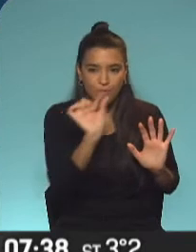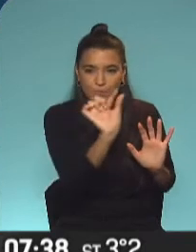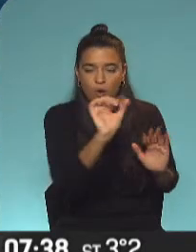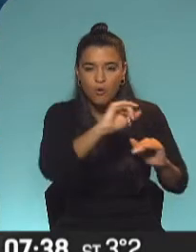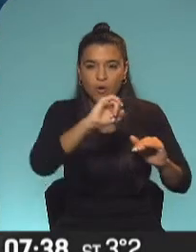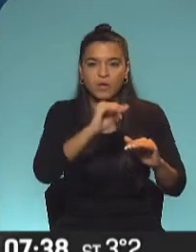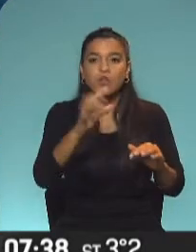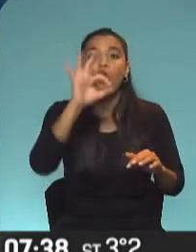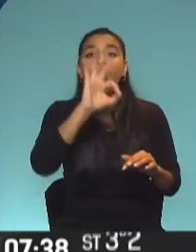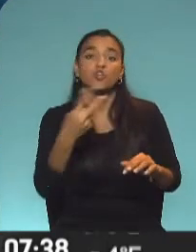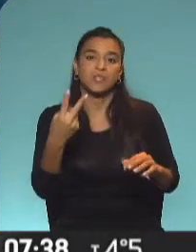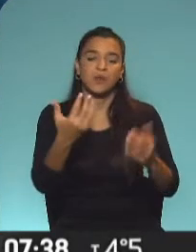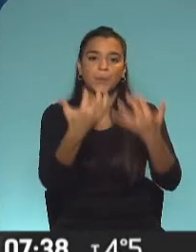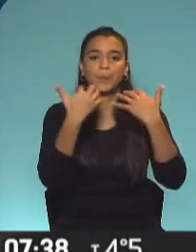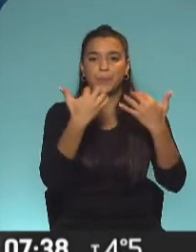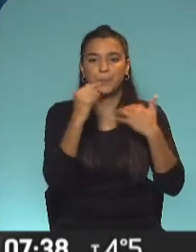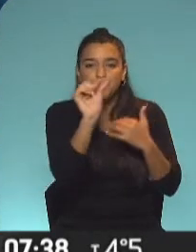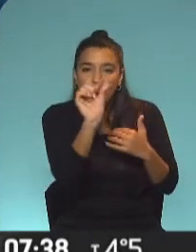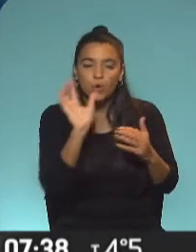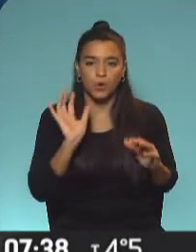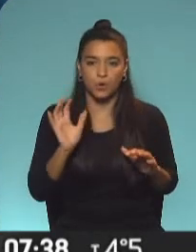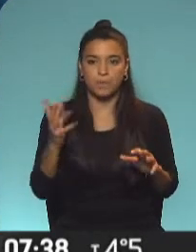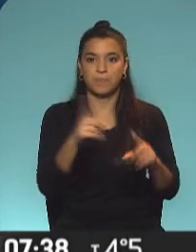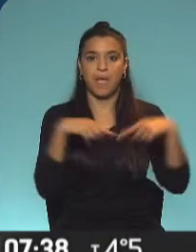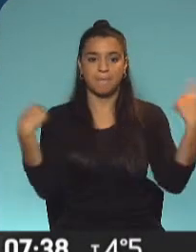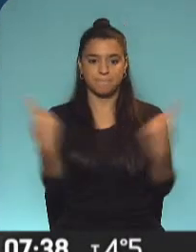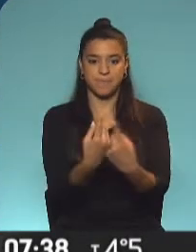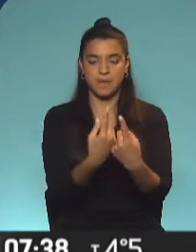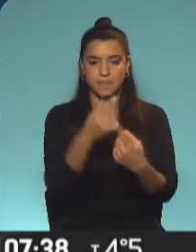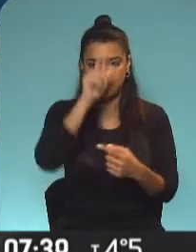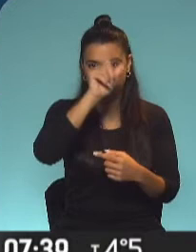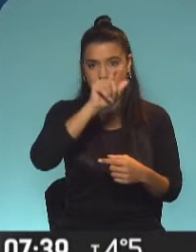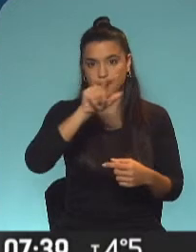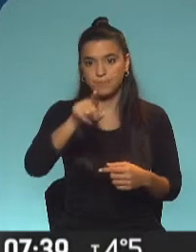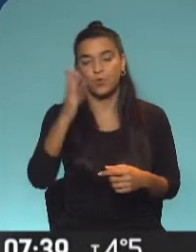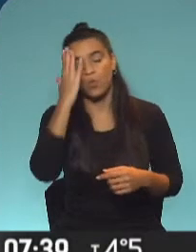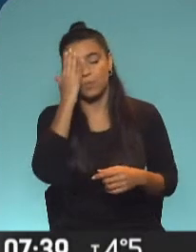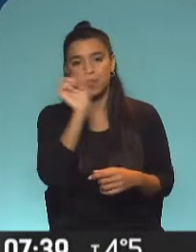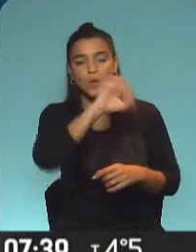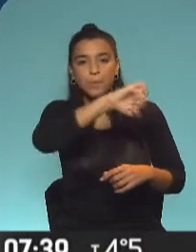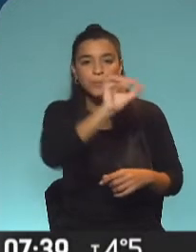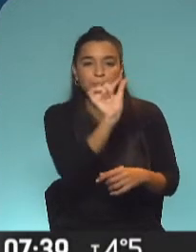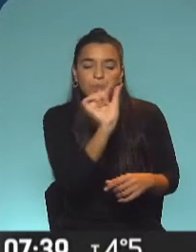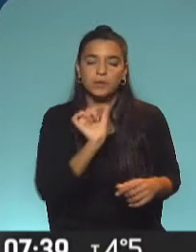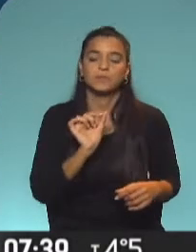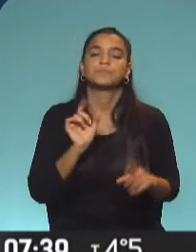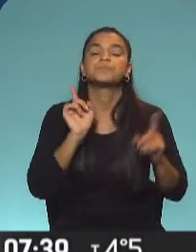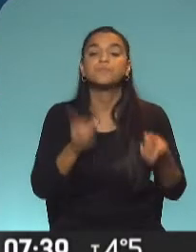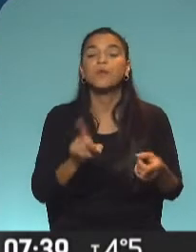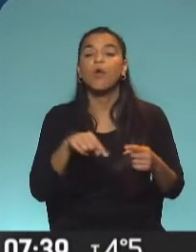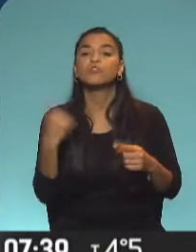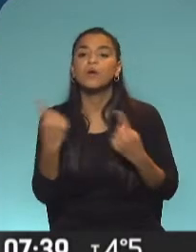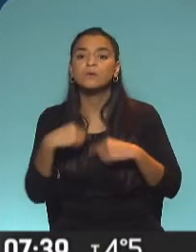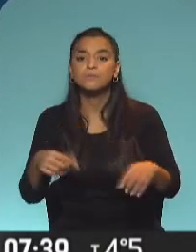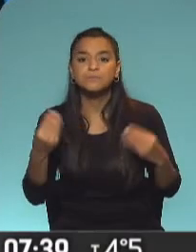importante es que entre oxígeno, que entre aire al ambiente en donde están la gente durmiendo. Otra cosa que no tiene que hacer